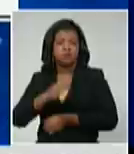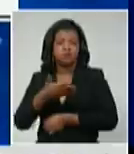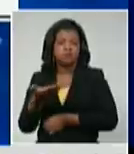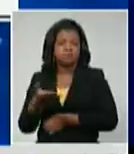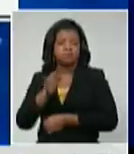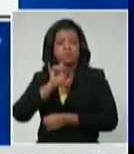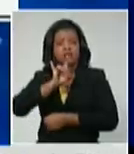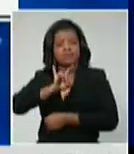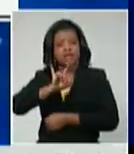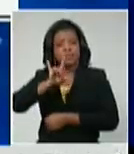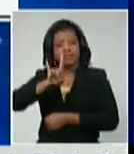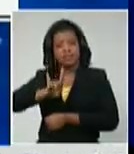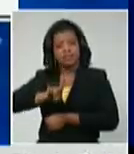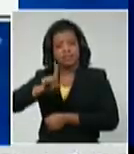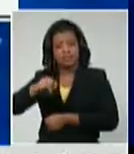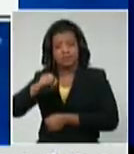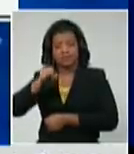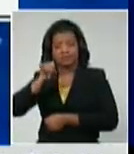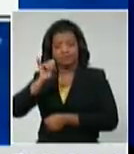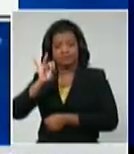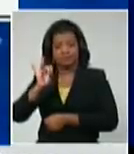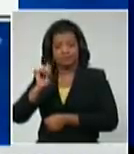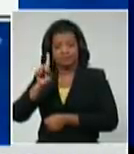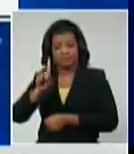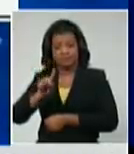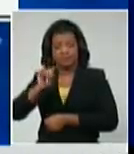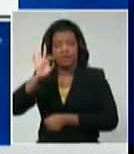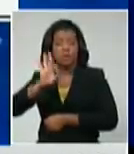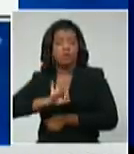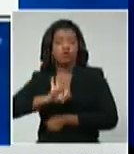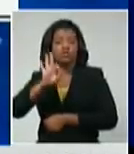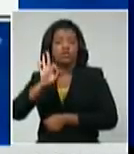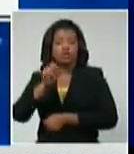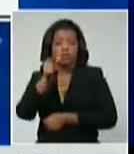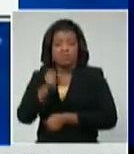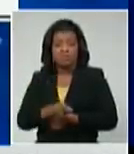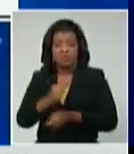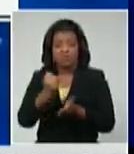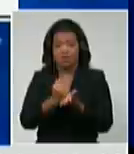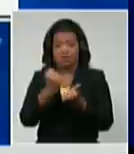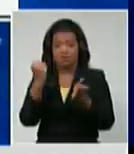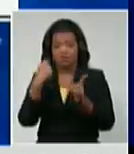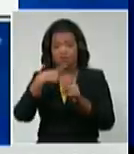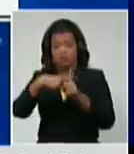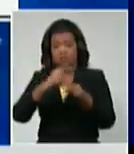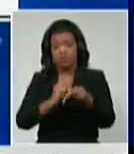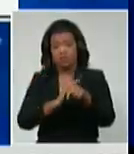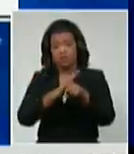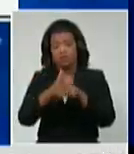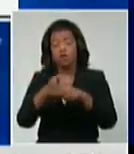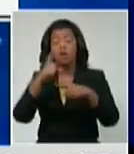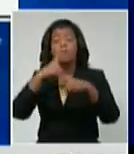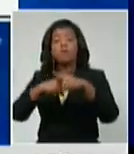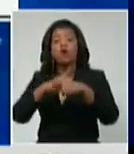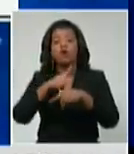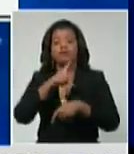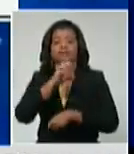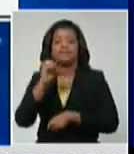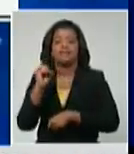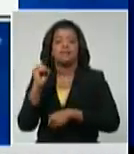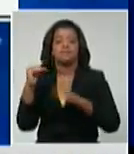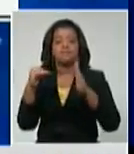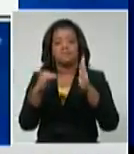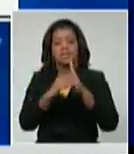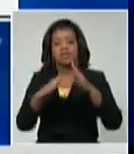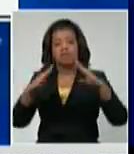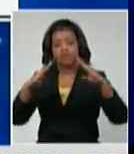69,71. Estoy hablando de tasa de incidencia de casos confirmados por 100.000 habitantes. Le